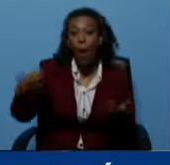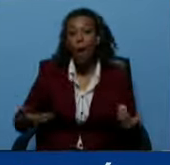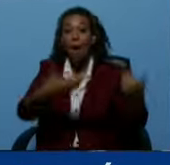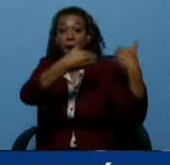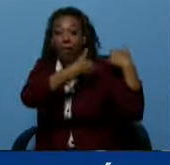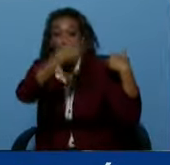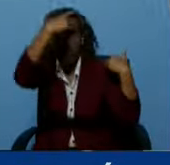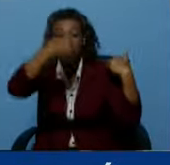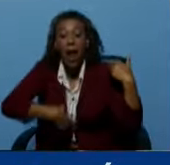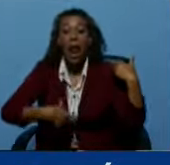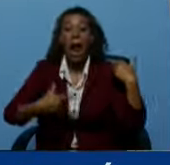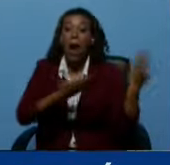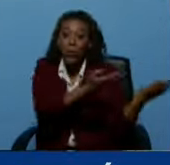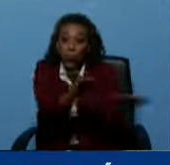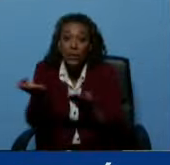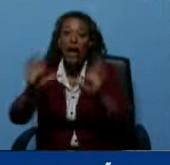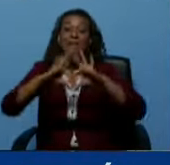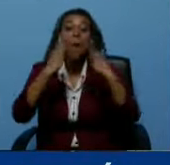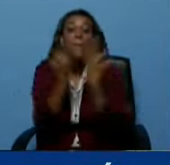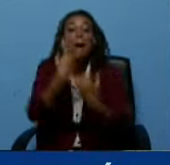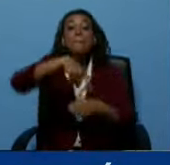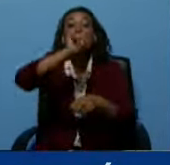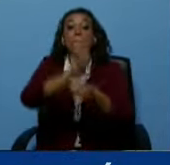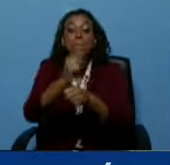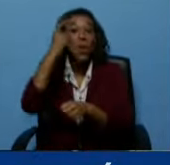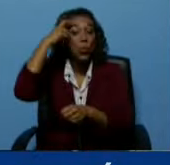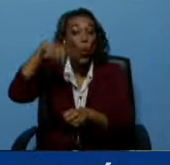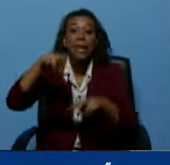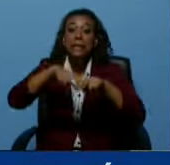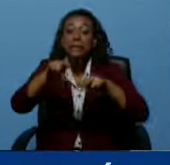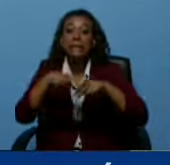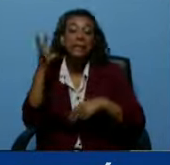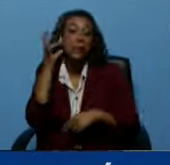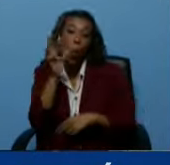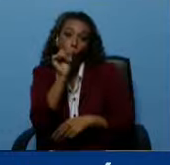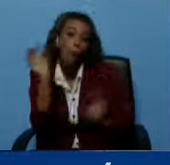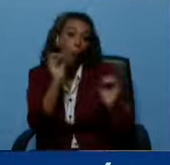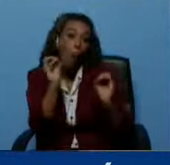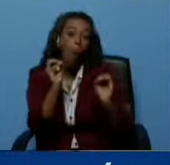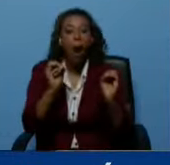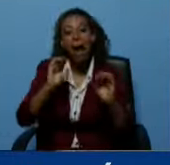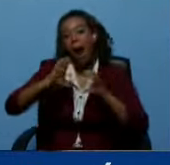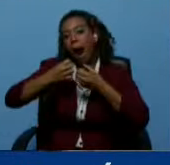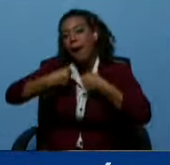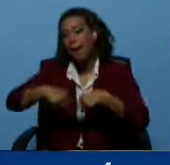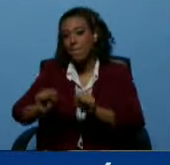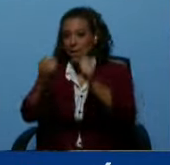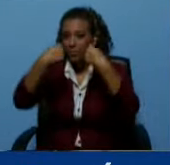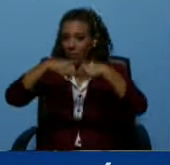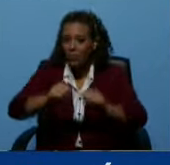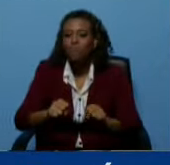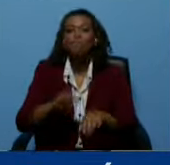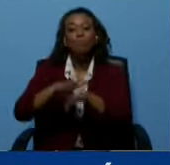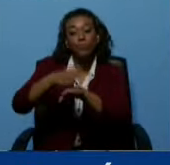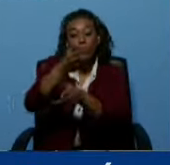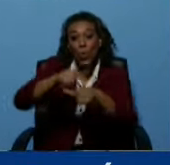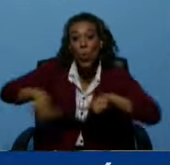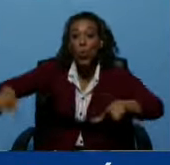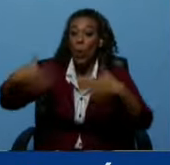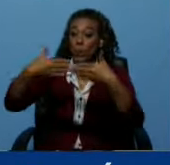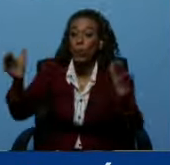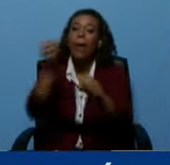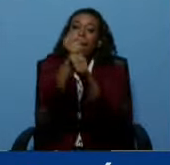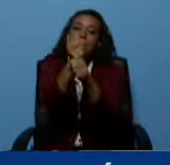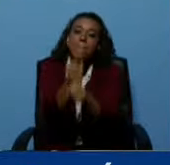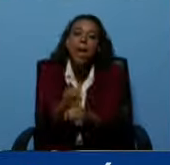encargados de recibir a los familiares cuidadores con las niñas y niños que vienen a la rehabilitación, ¿verdad? Esta es la sala de